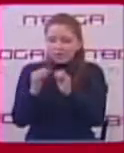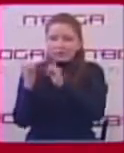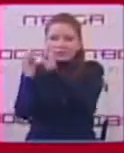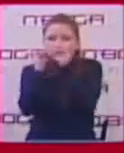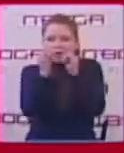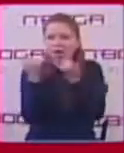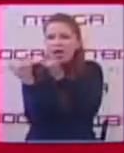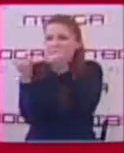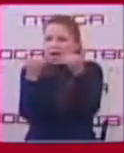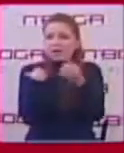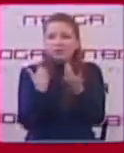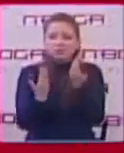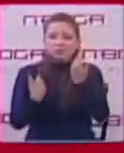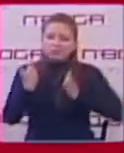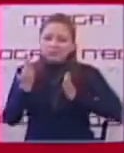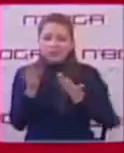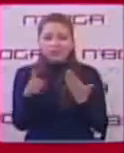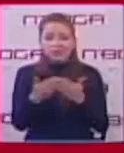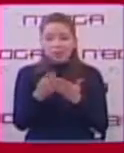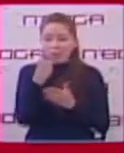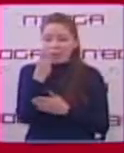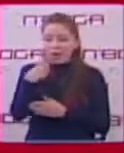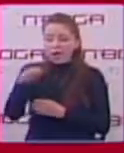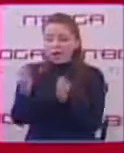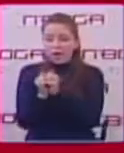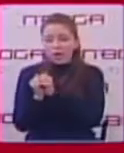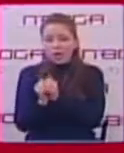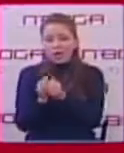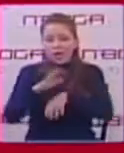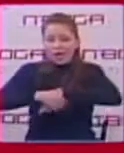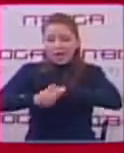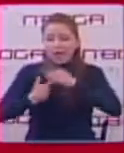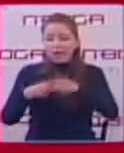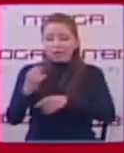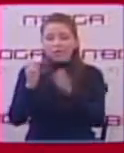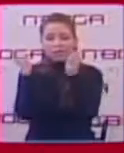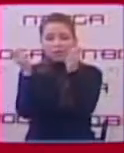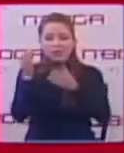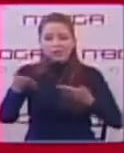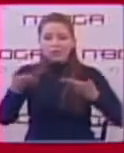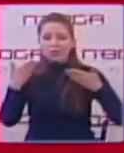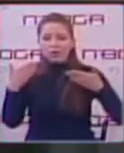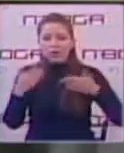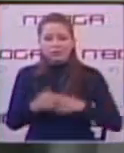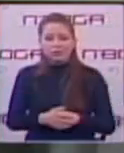se recreen, se diviertan, sobre todo los papitos con sus hijos y aprovechen las fiestas de Guayaquil.